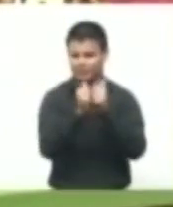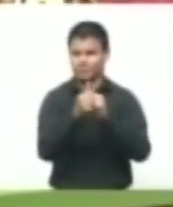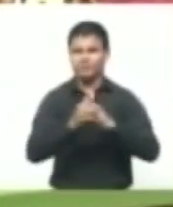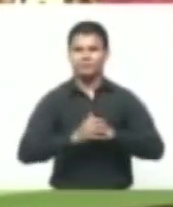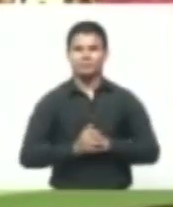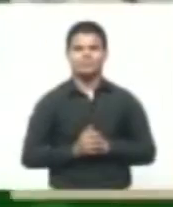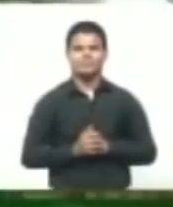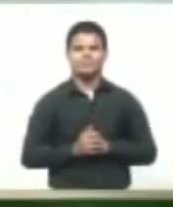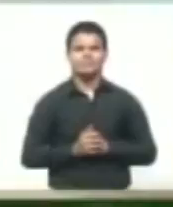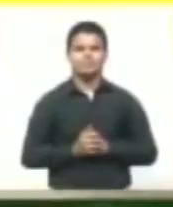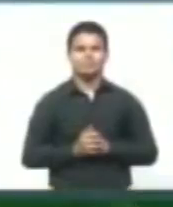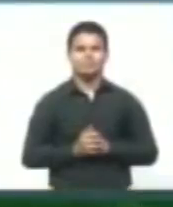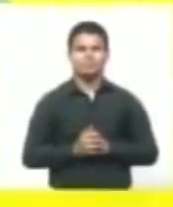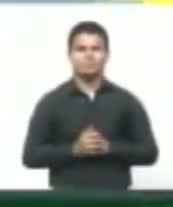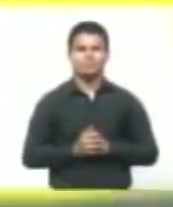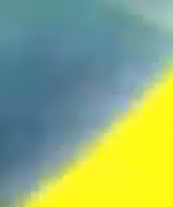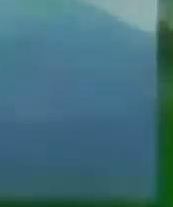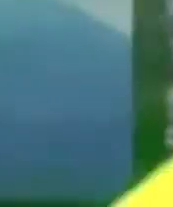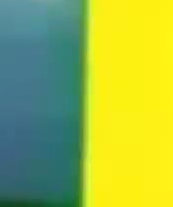Volvemos.